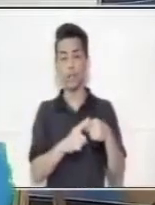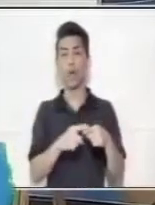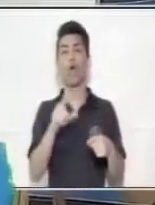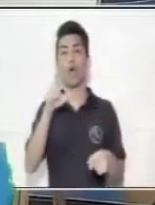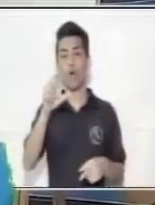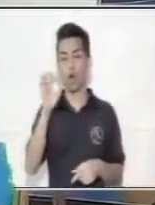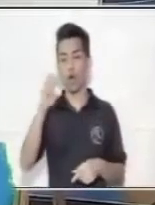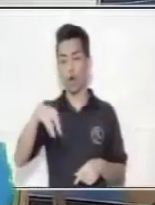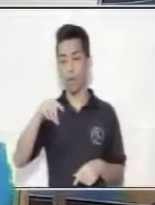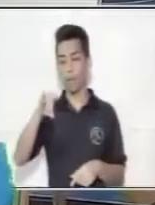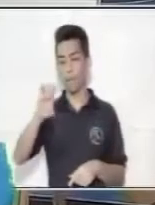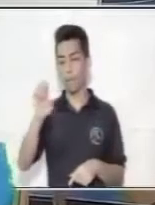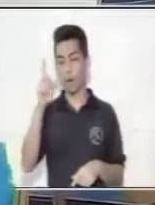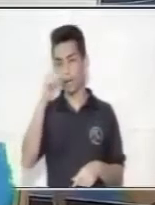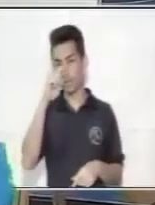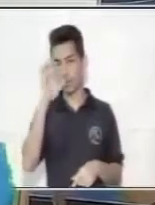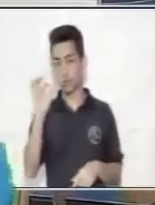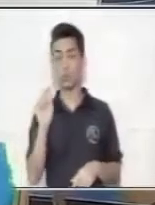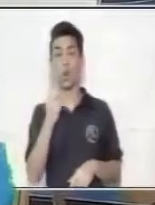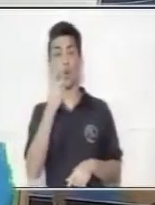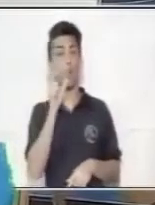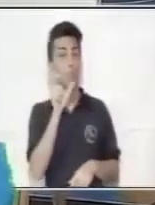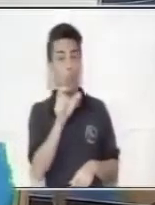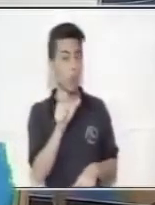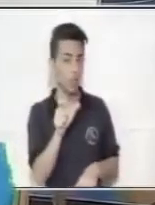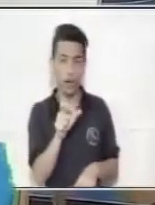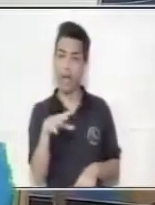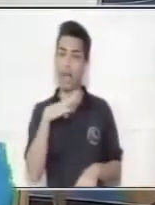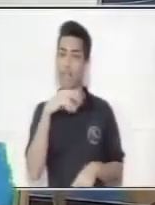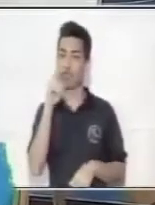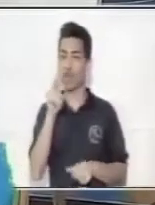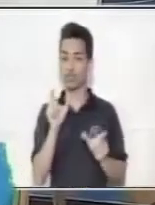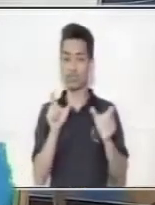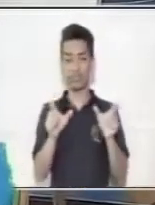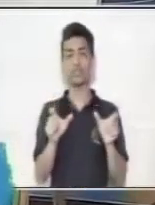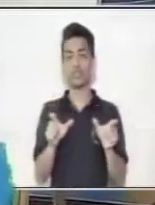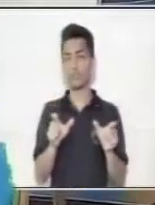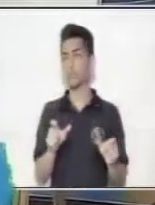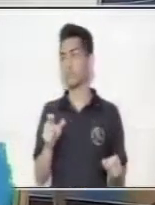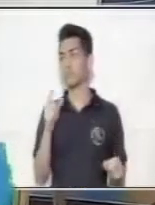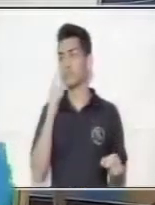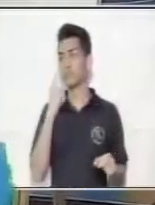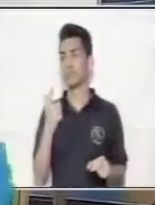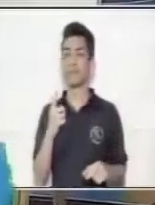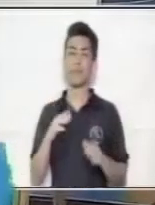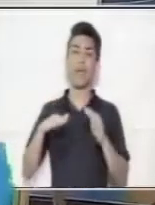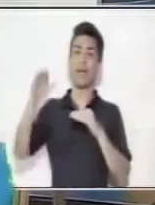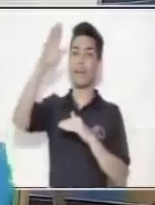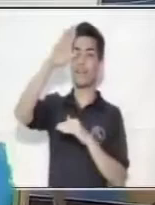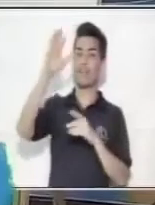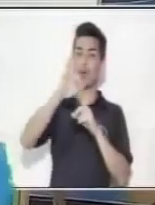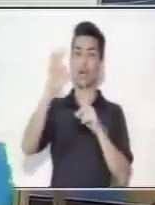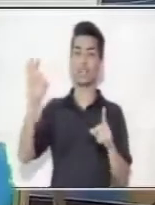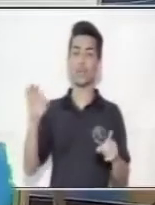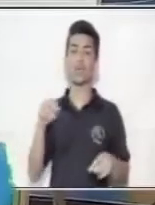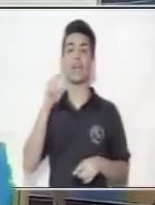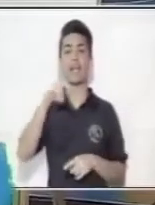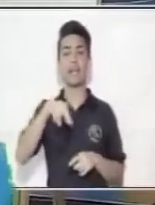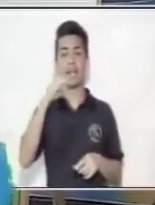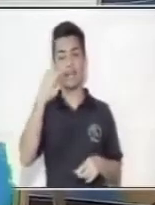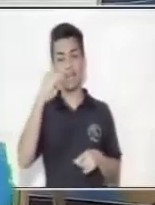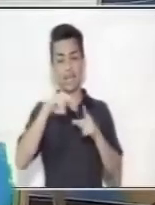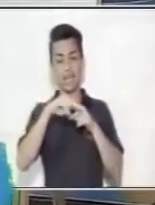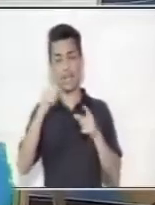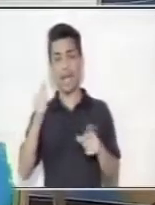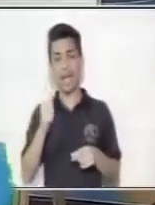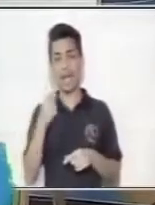solamente existe un núcleo, lo que en este caso podríamos identificar aquí arriba, que niña llegaría a ser núcleo. Por